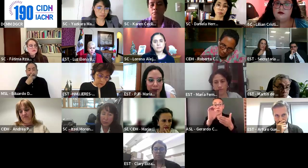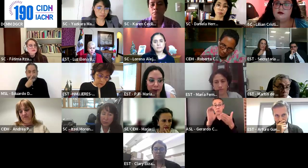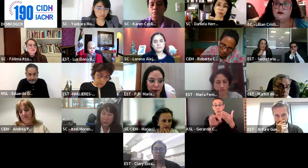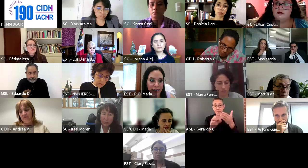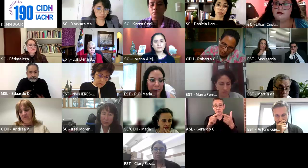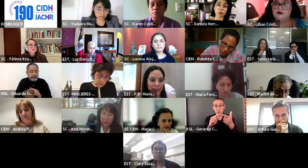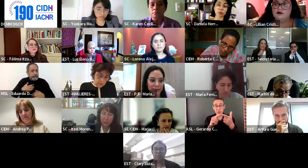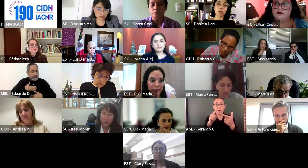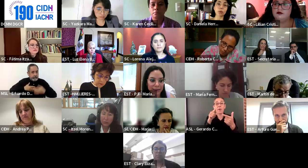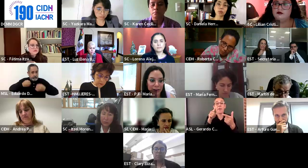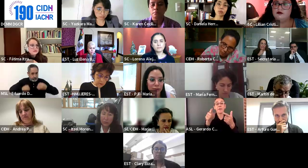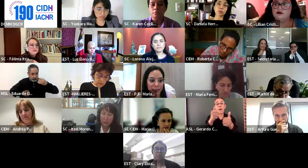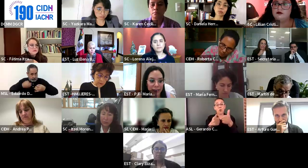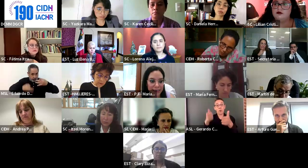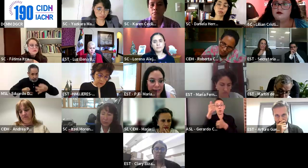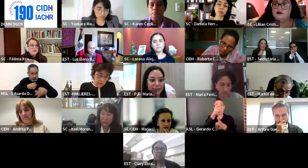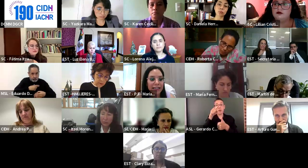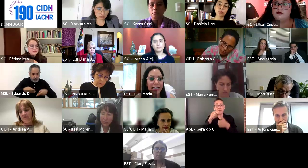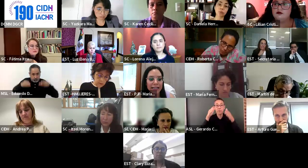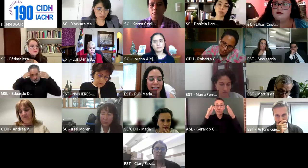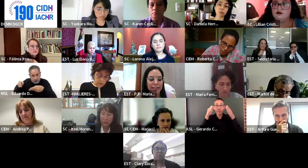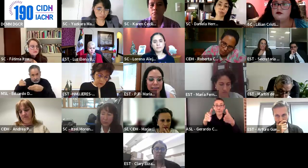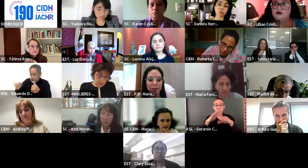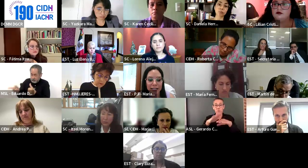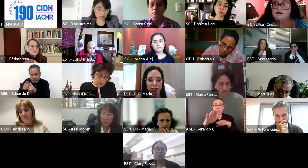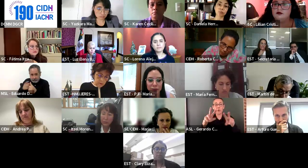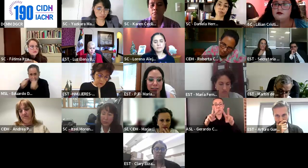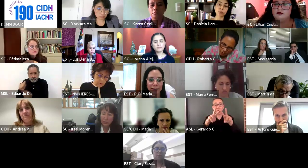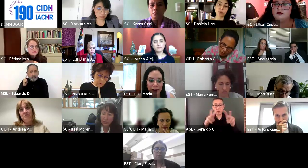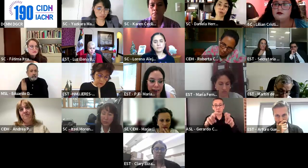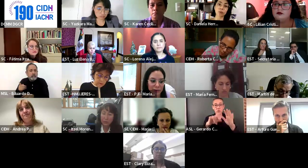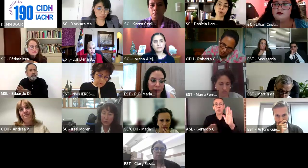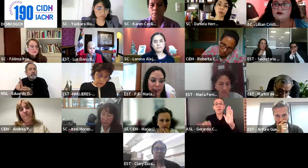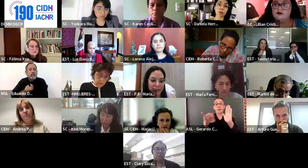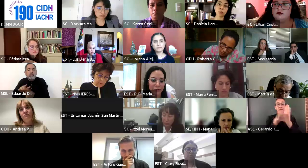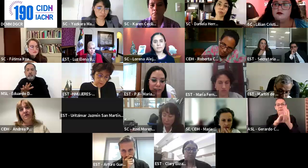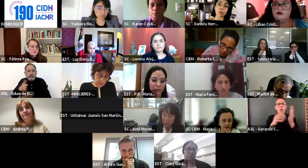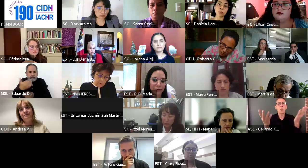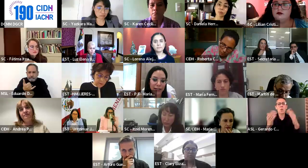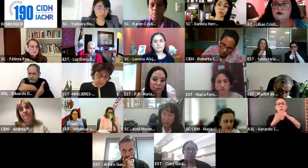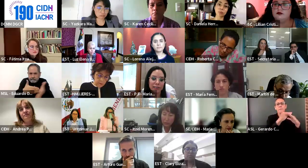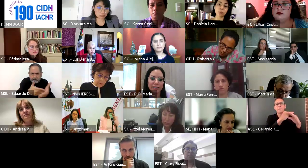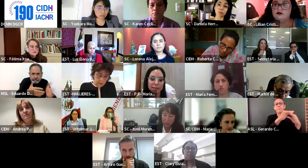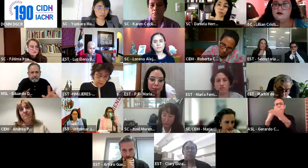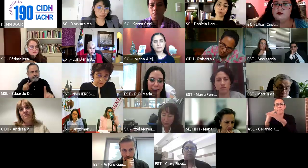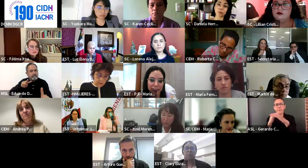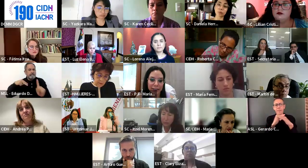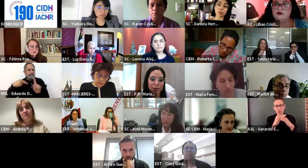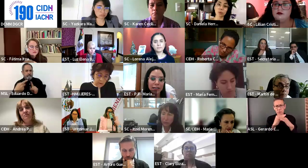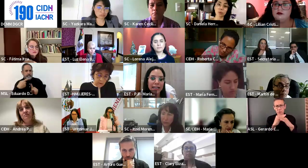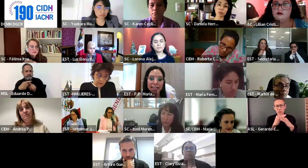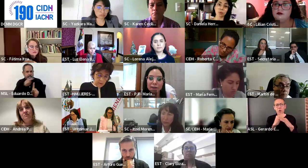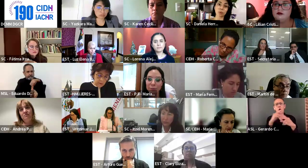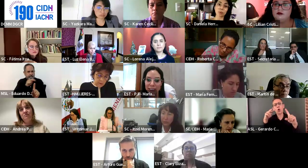autoridad jurisdiccional deberá centrar su análisis en la identificación de barreras mediante un enfoque